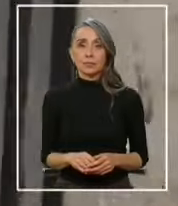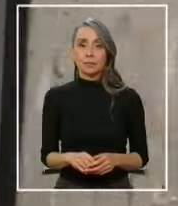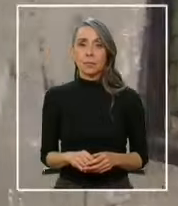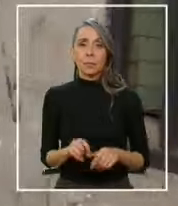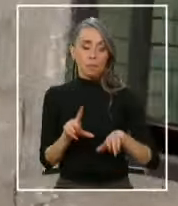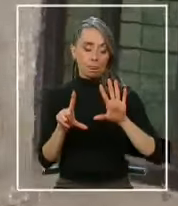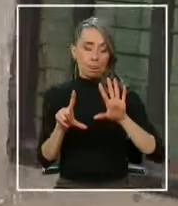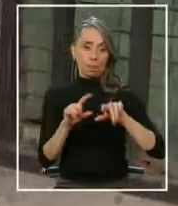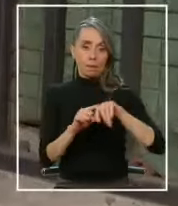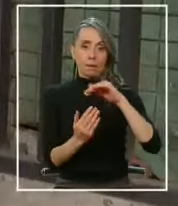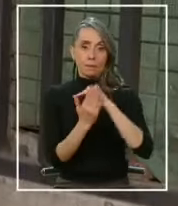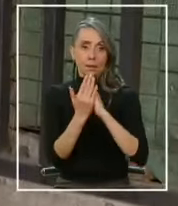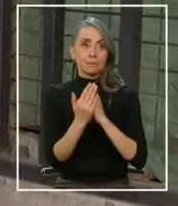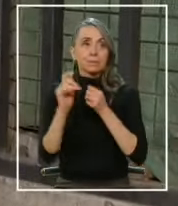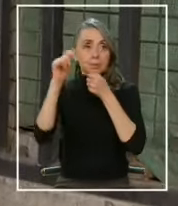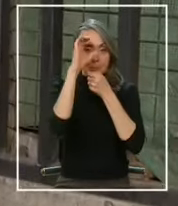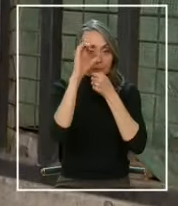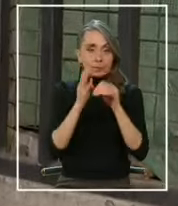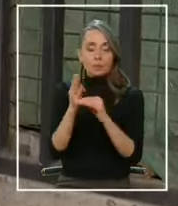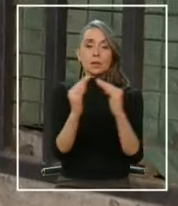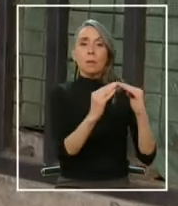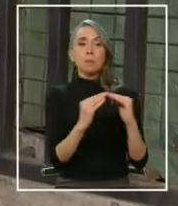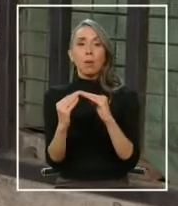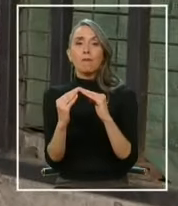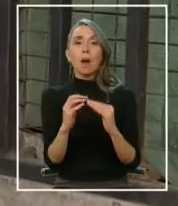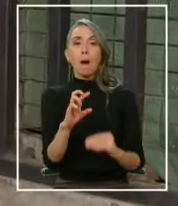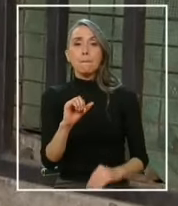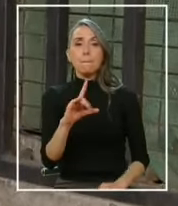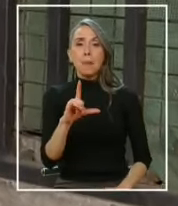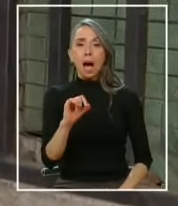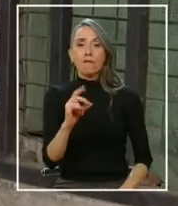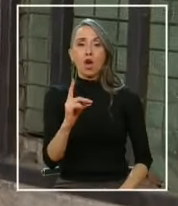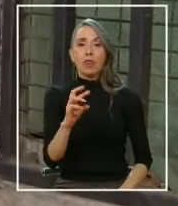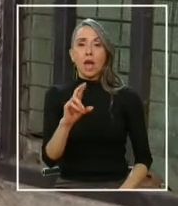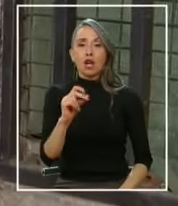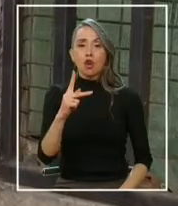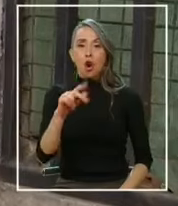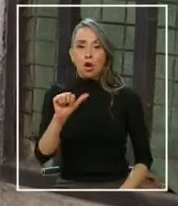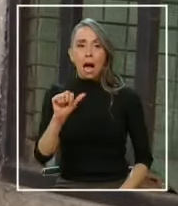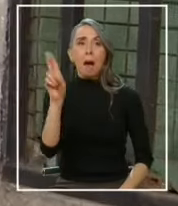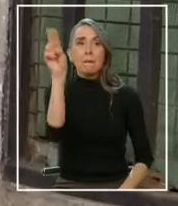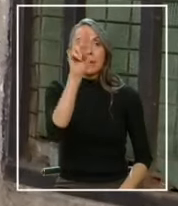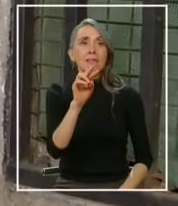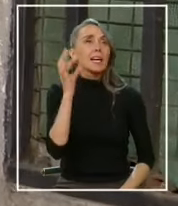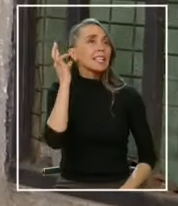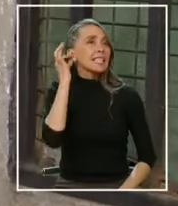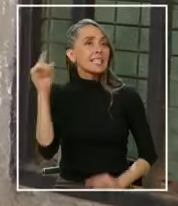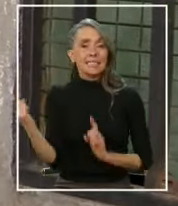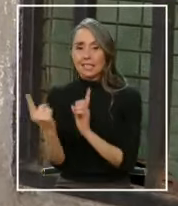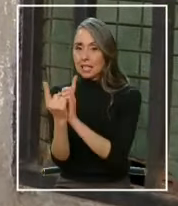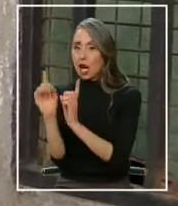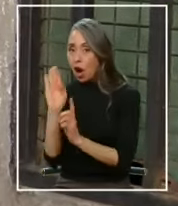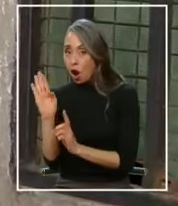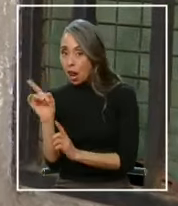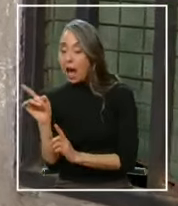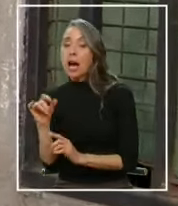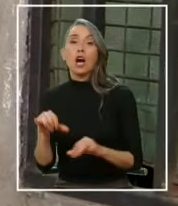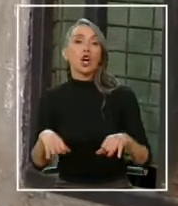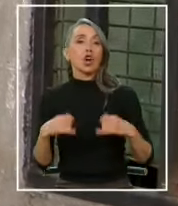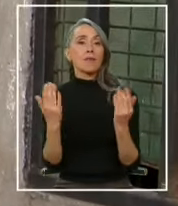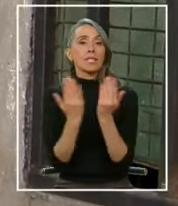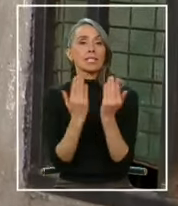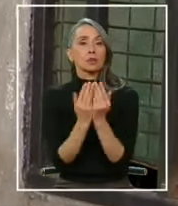Son las 7 de la mañana y llegamos a la población Pablo de Roca en La Pintana. Acá nos encontramos con Catalina. Hola, Catalina. Una